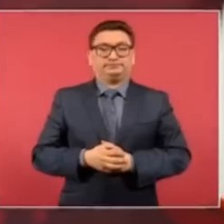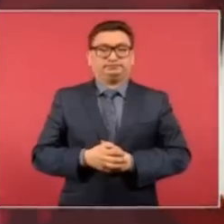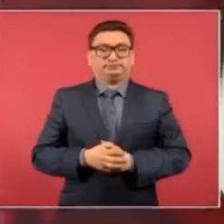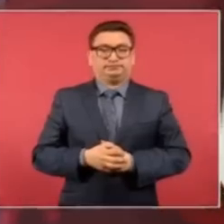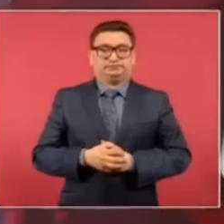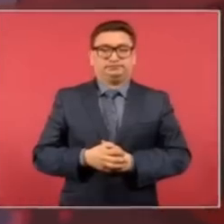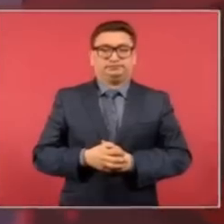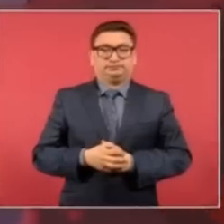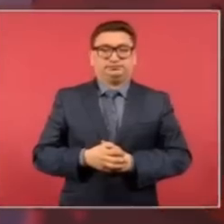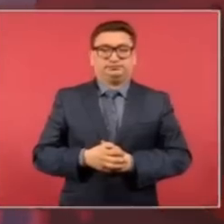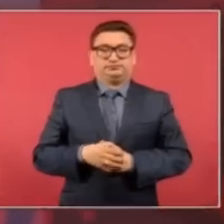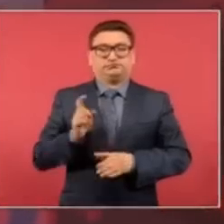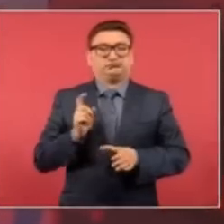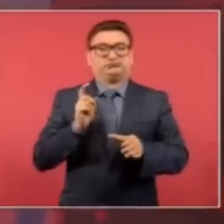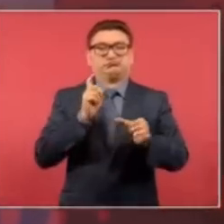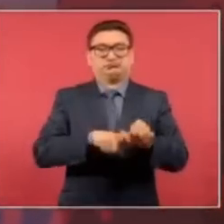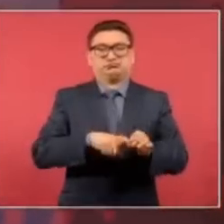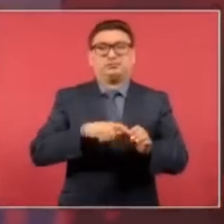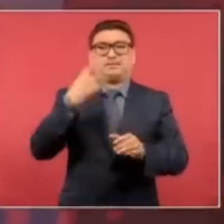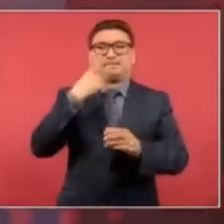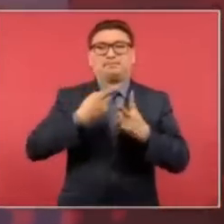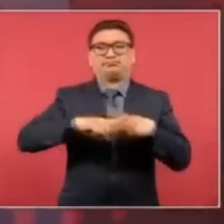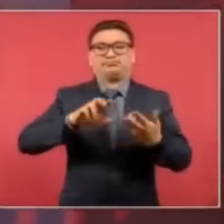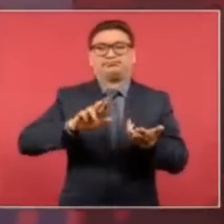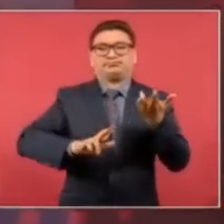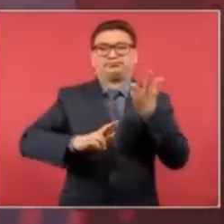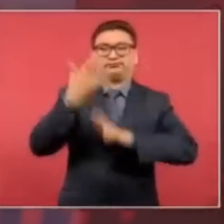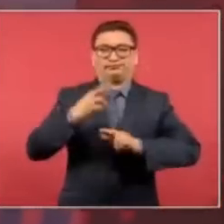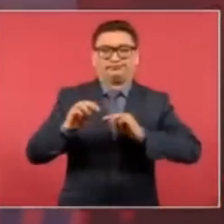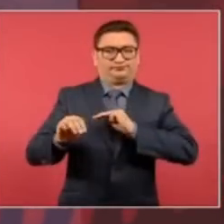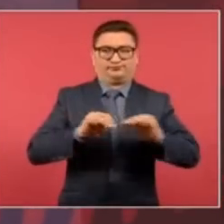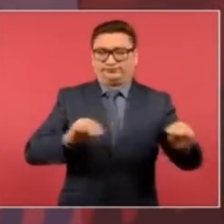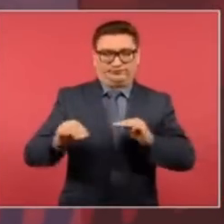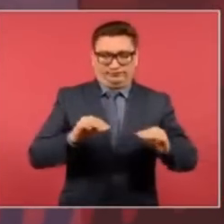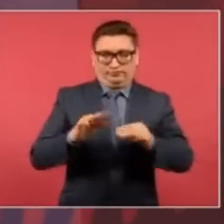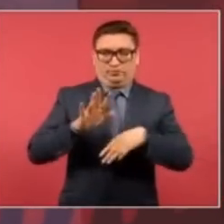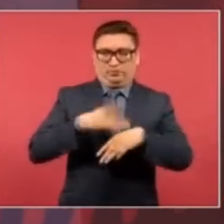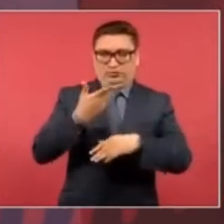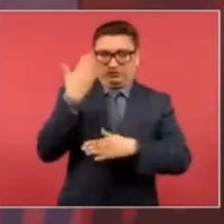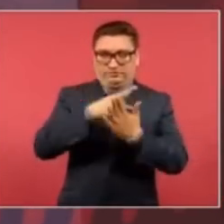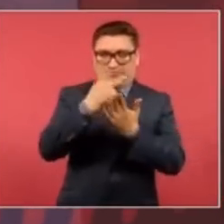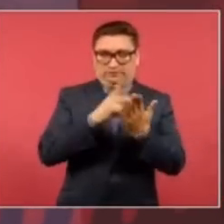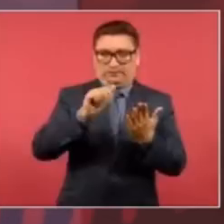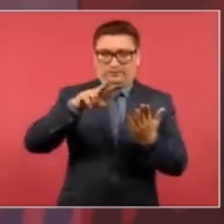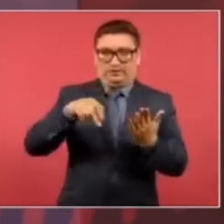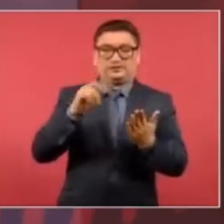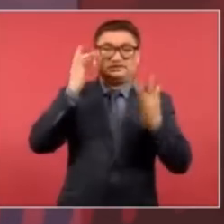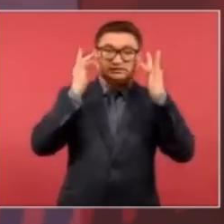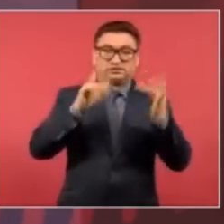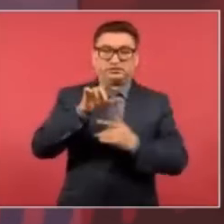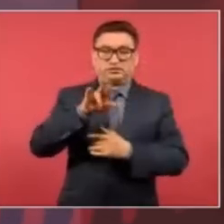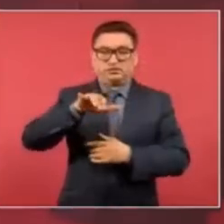se adhiere al movimiento revolucionario, porque en el plan de San Luis